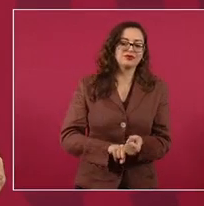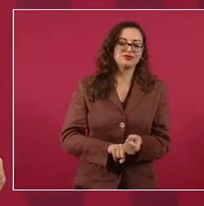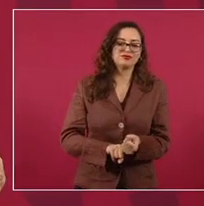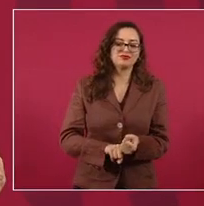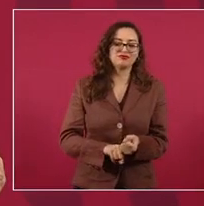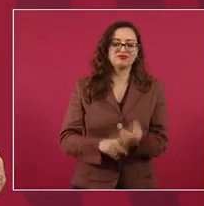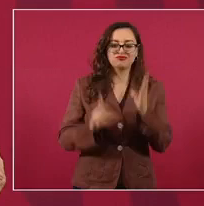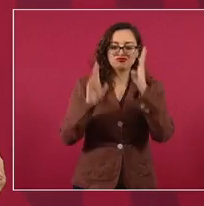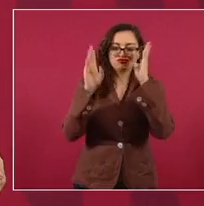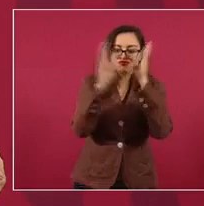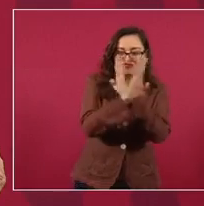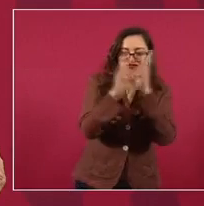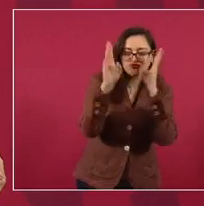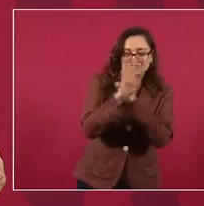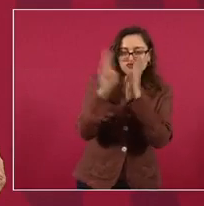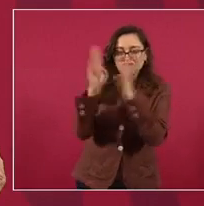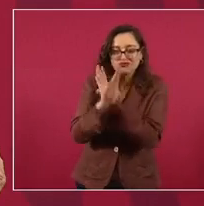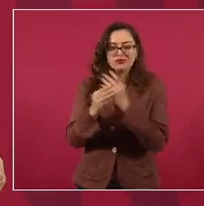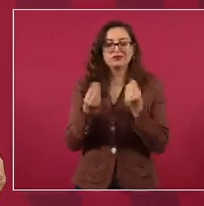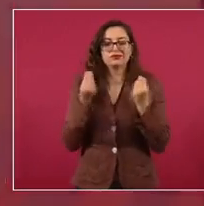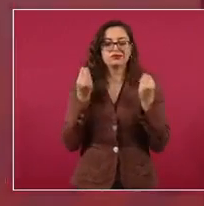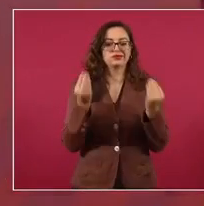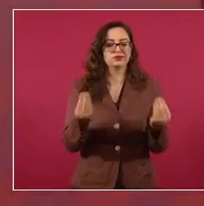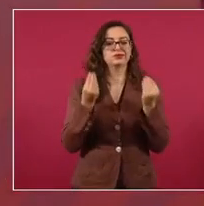de espionaje.